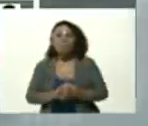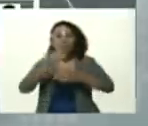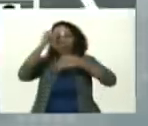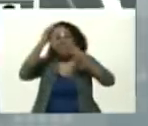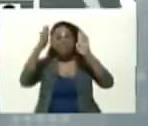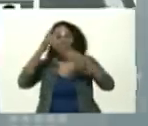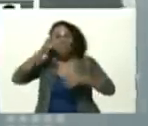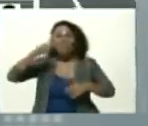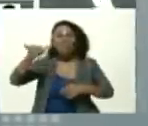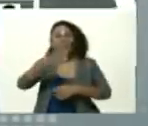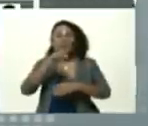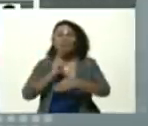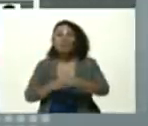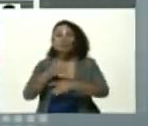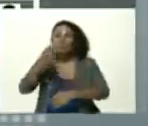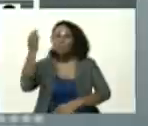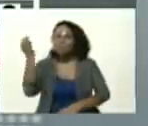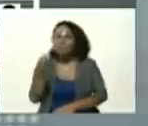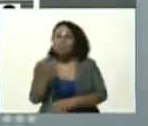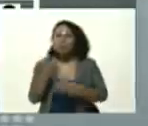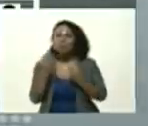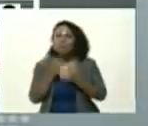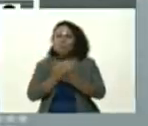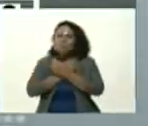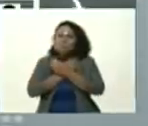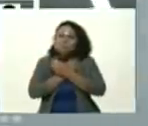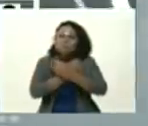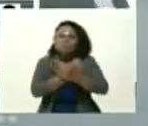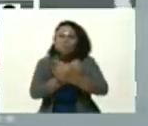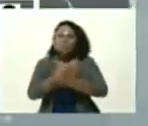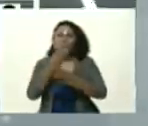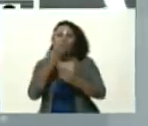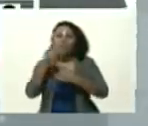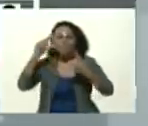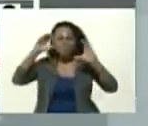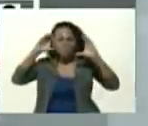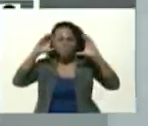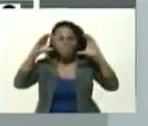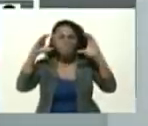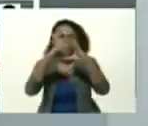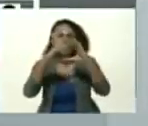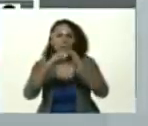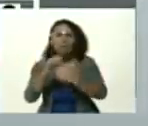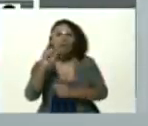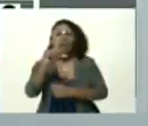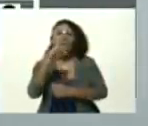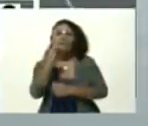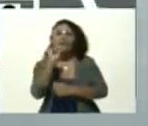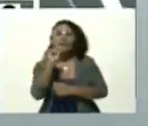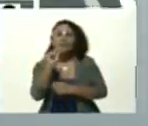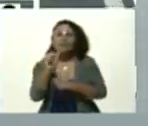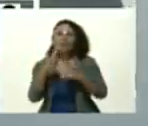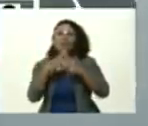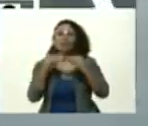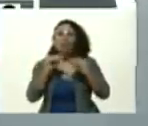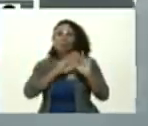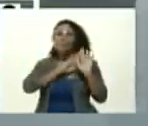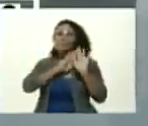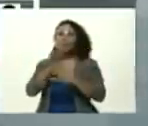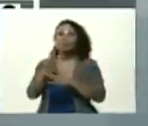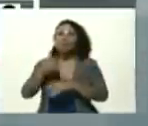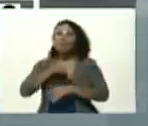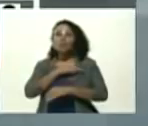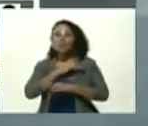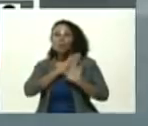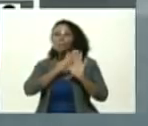atendiendo al pueblo en tiempo real, con mucho amor, con mucha dedicación. Luis José, todo nuestro apoyo,